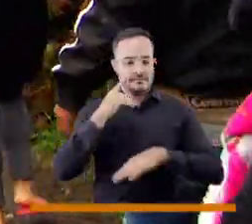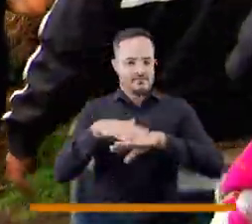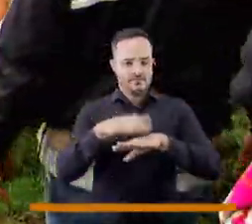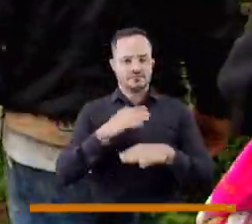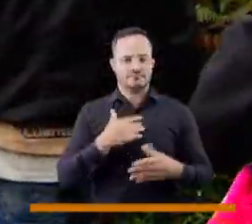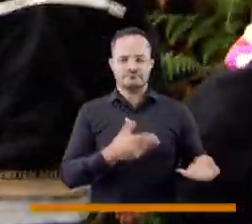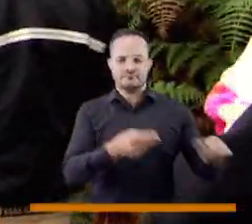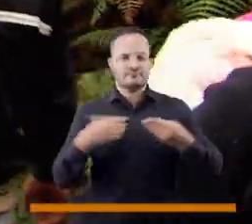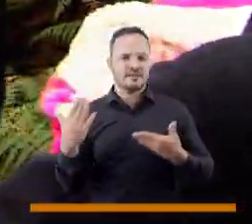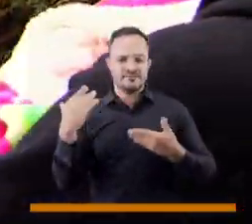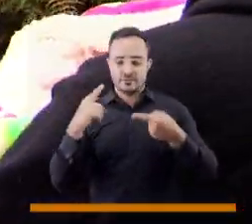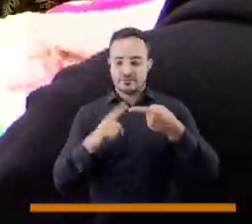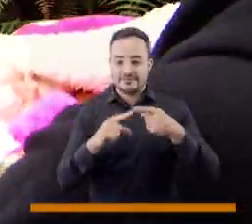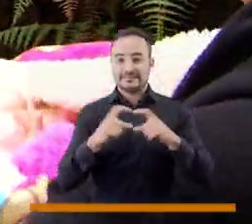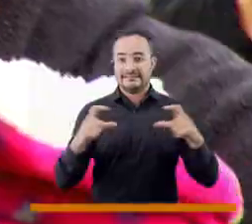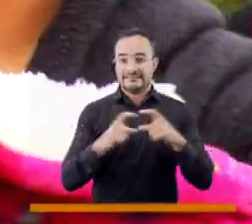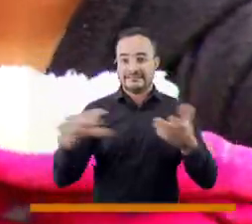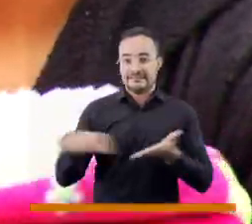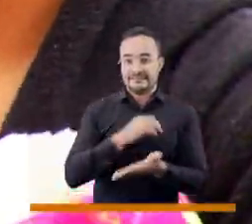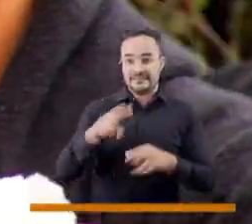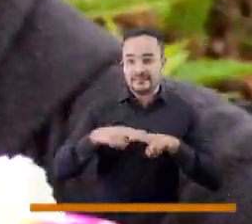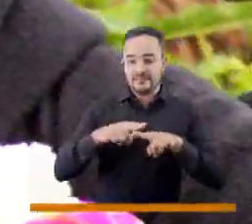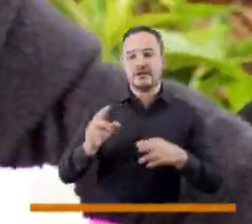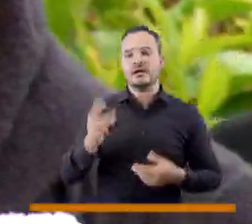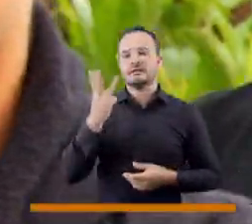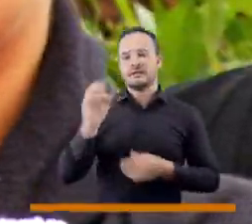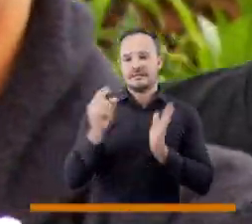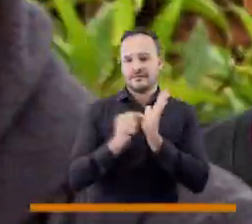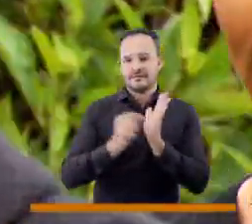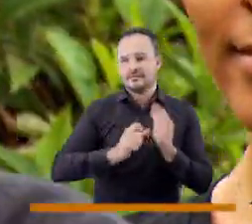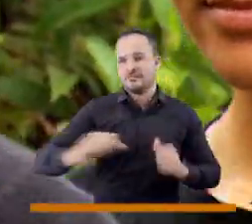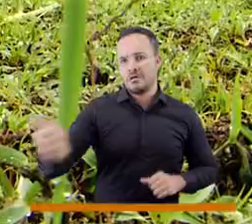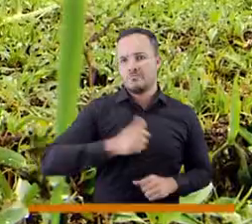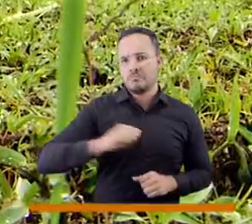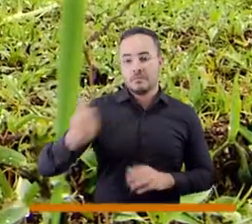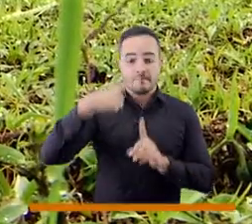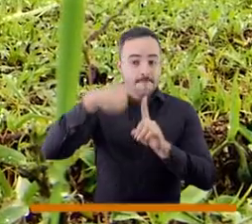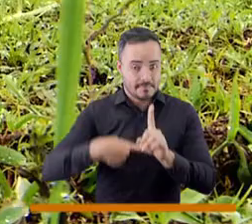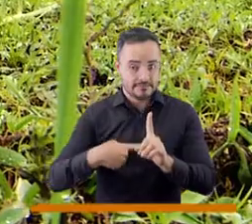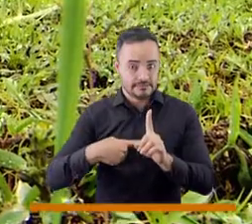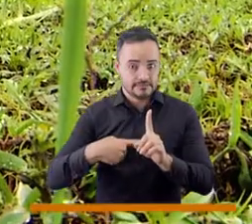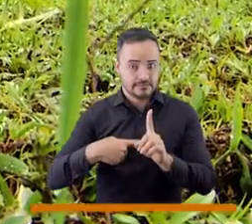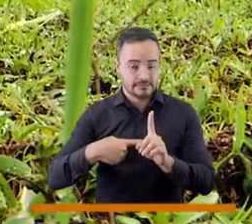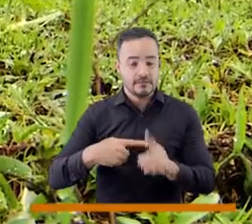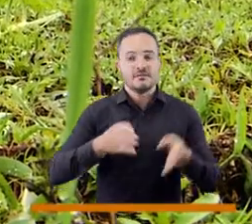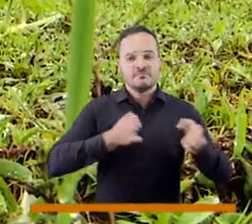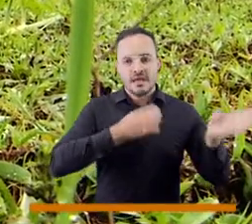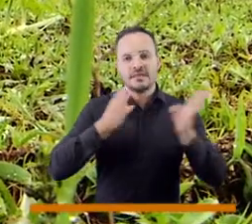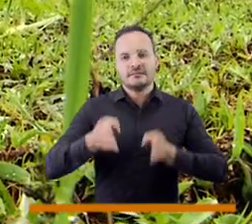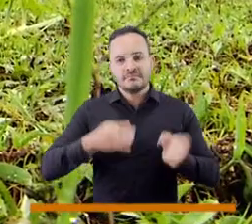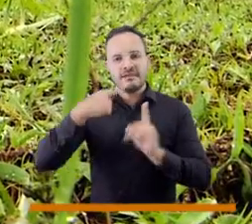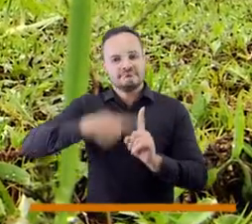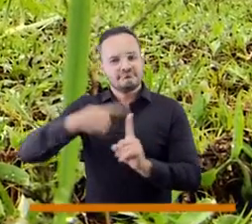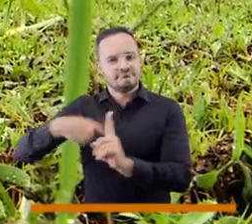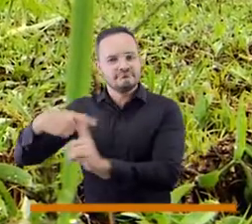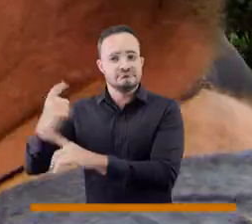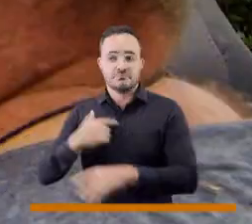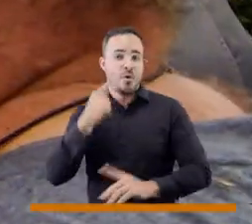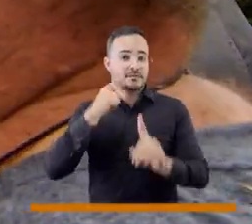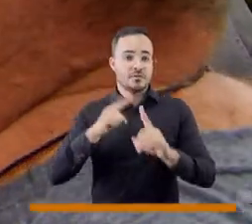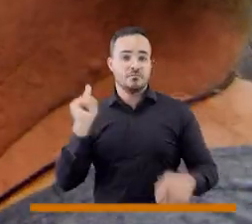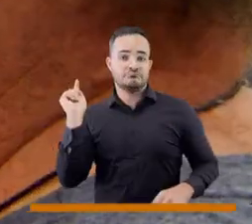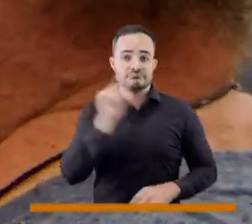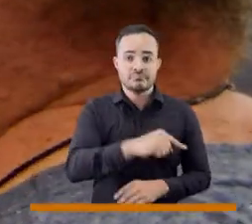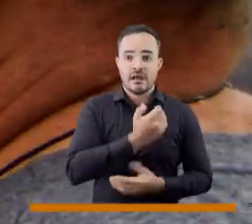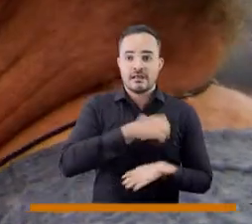30 pasajes al mes que se va recargando mes a mes para que nuestros comunales se puedan transportar, dirigir hasta la